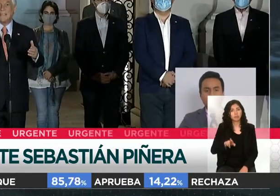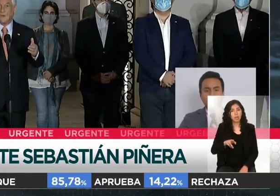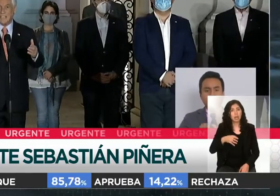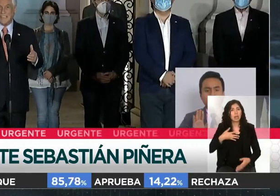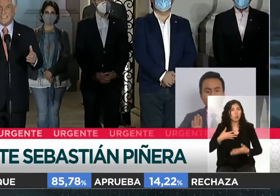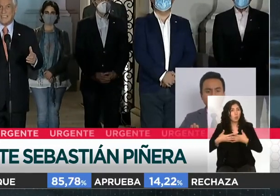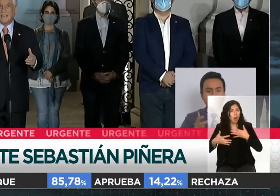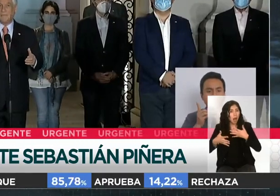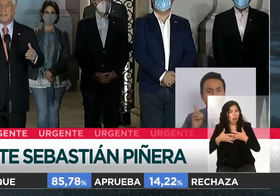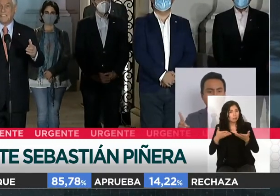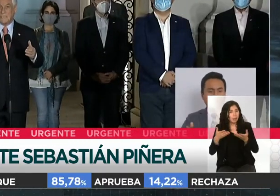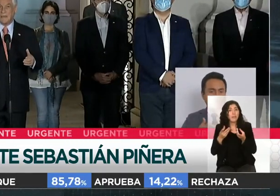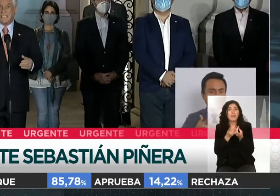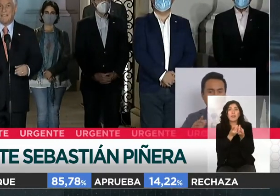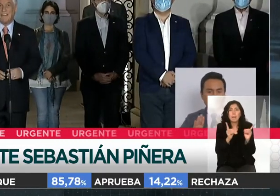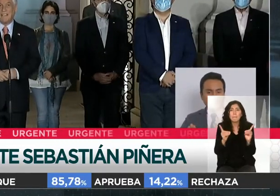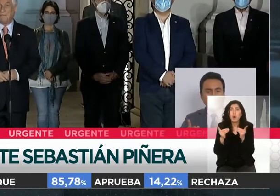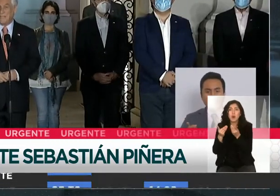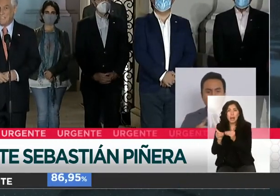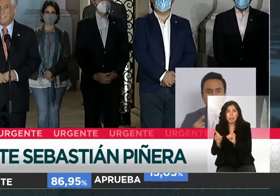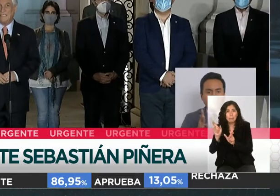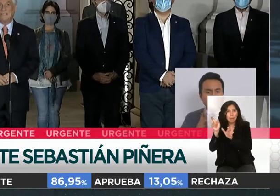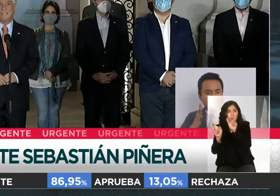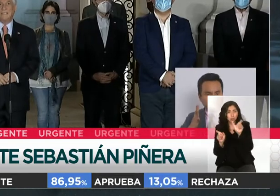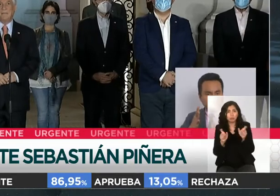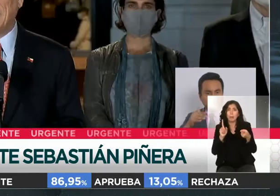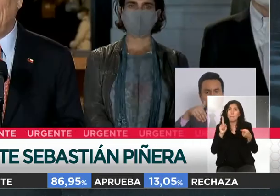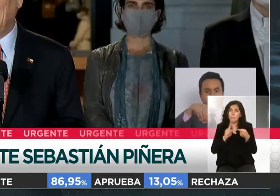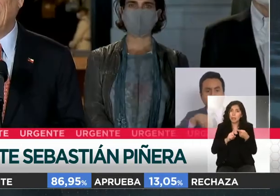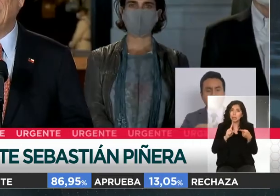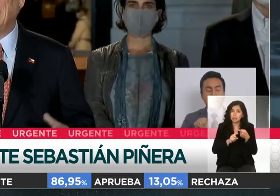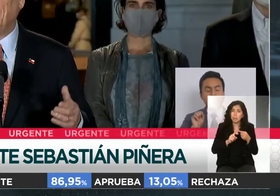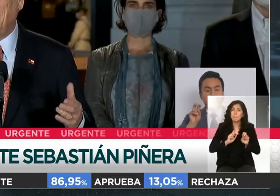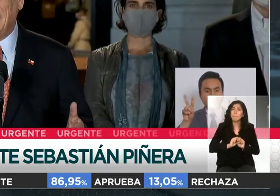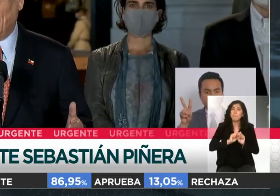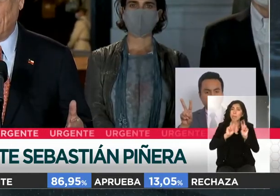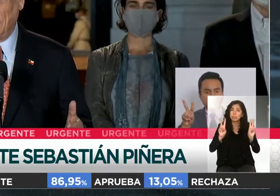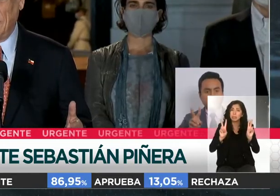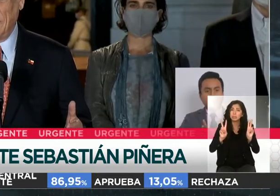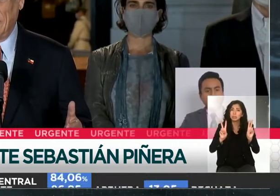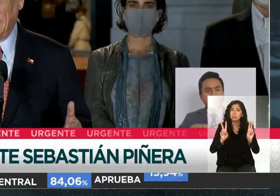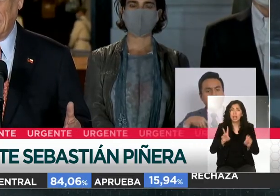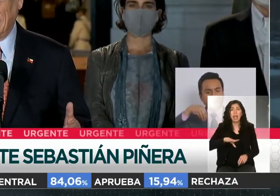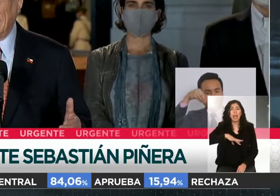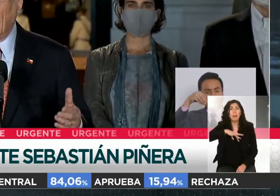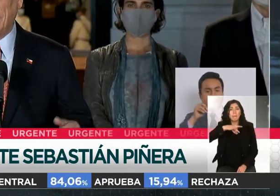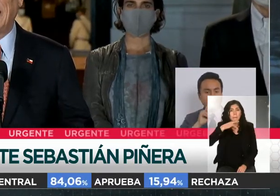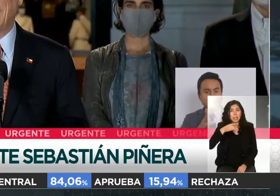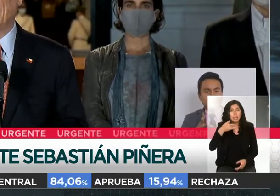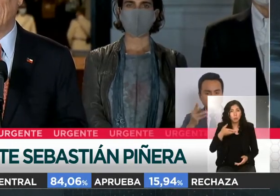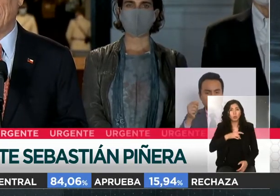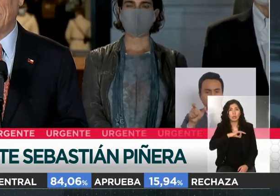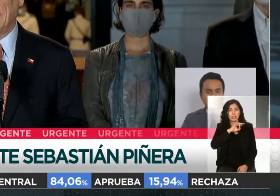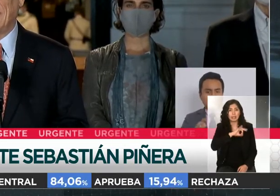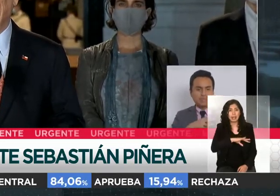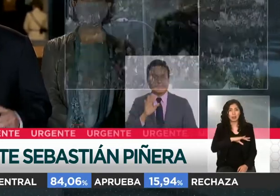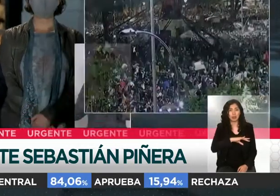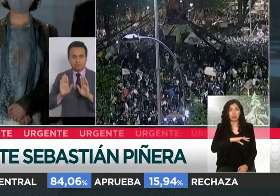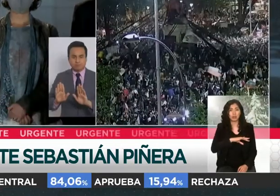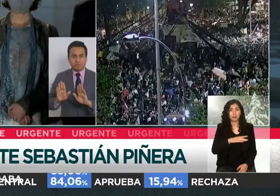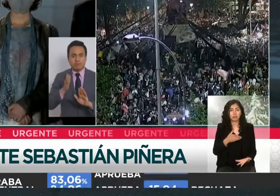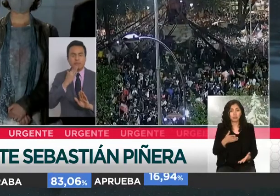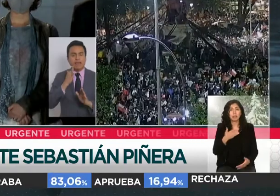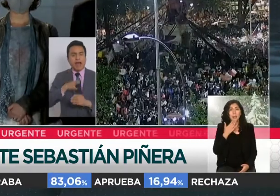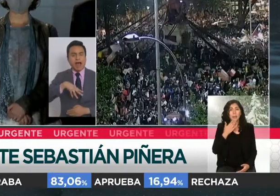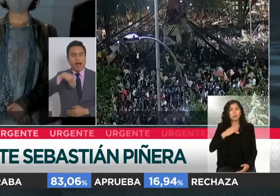naturaleza democrática, participativa y pacífica del espíritu de los chilenos y del